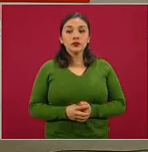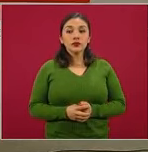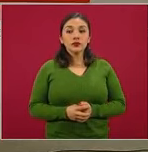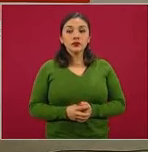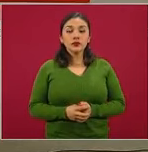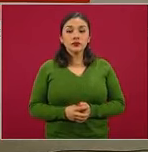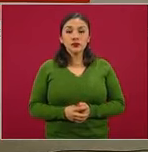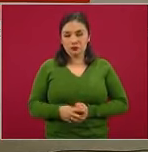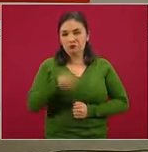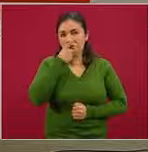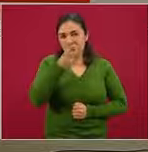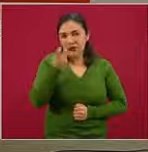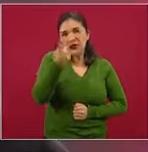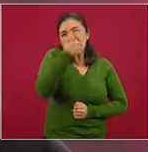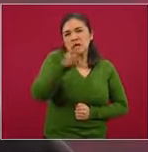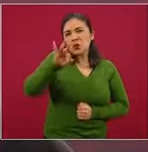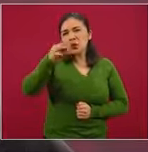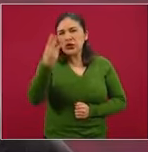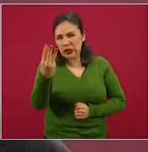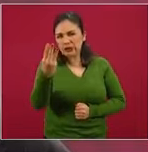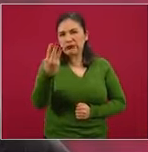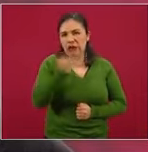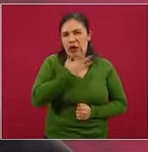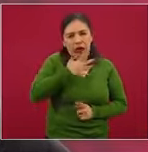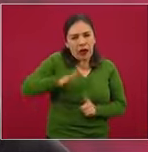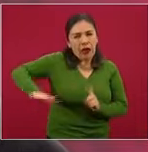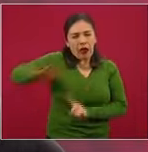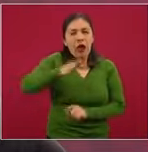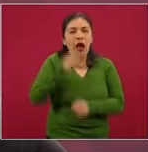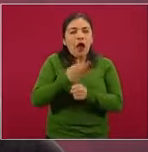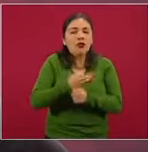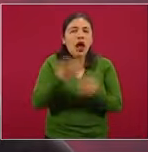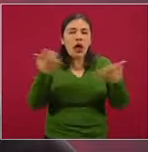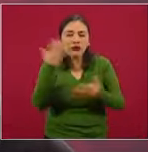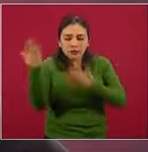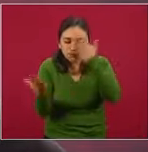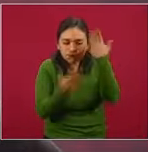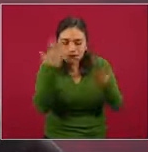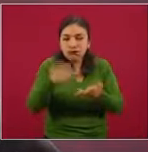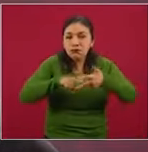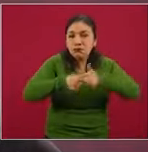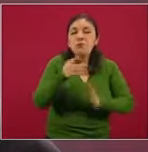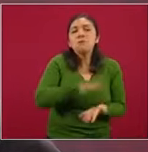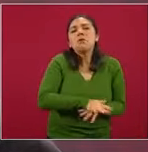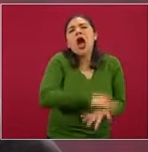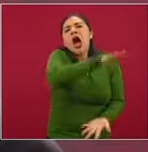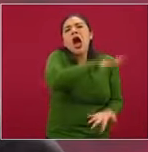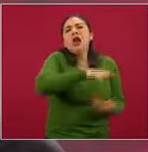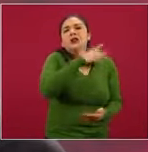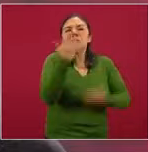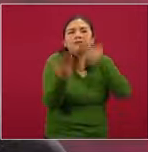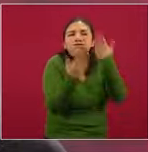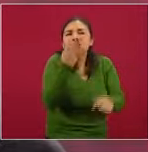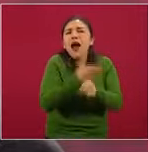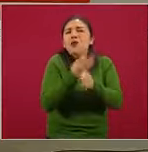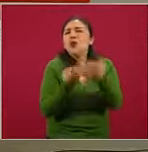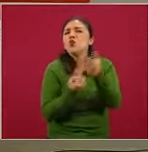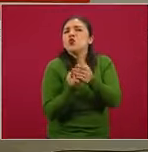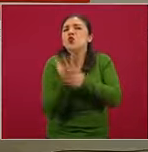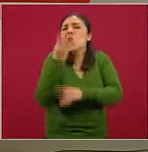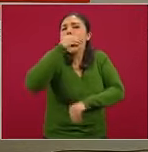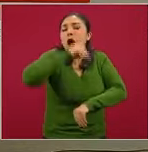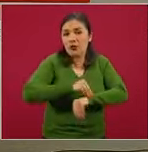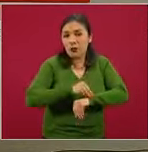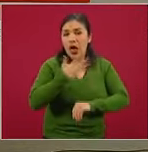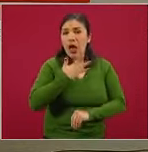De esas 143 están en etapas de desarrollo muy iniciales, la gran mayoría, y